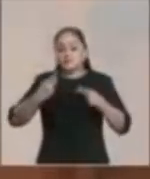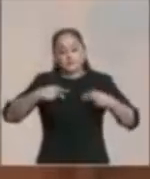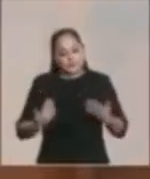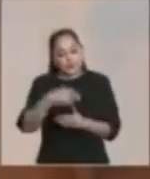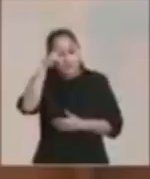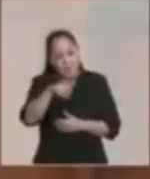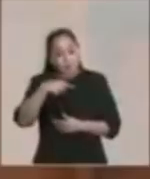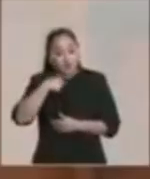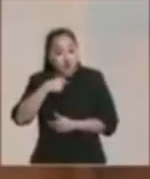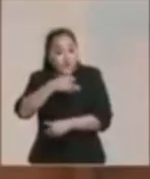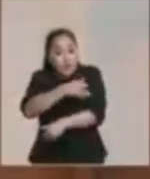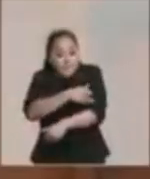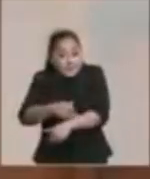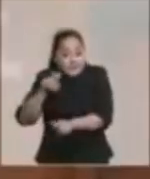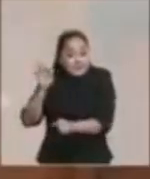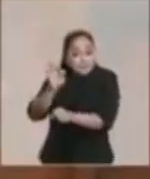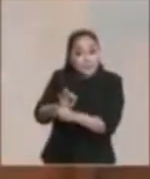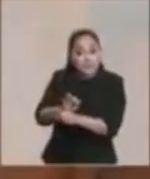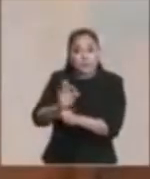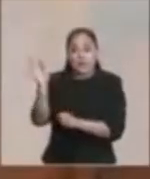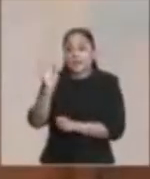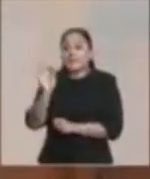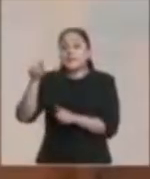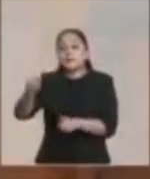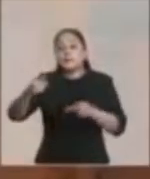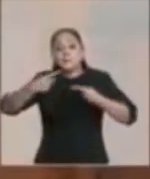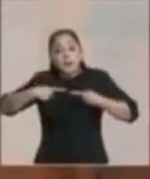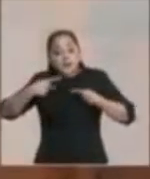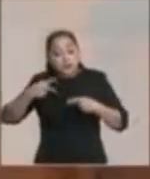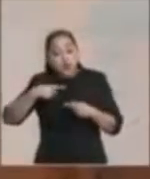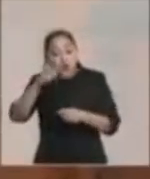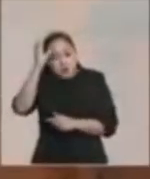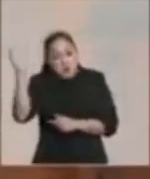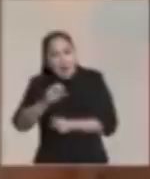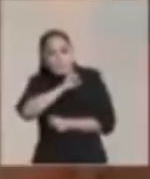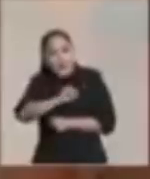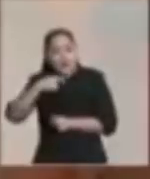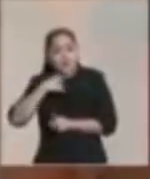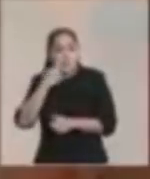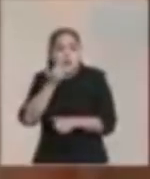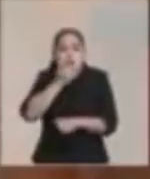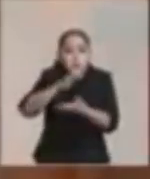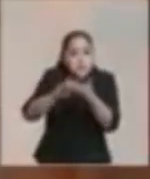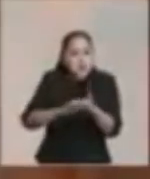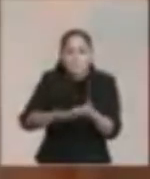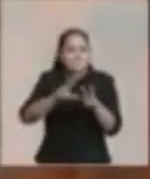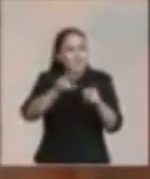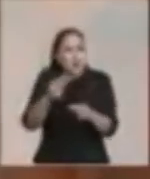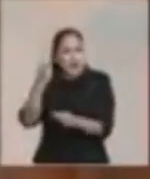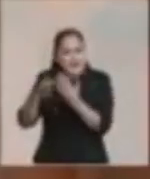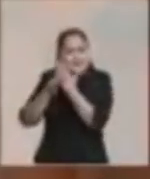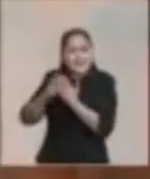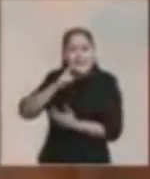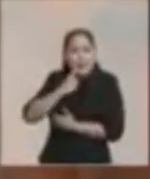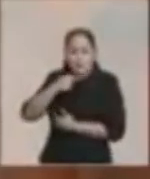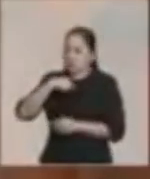familias y a los criminales. No les voy a dar amnistía como lo propone López Obrador. Lo que voy a hacer es enfrentar a los criminales que son en realidad los que